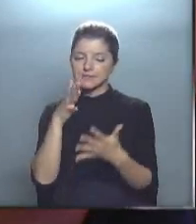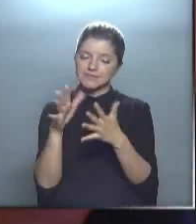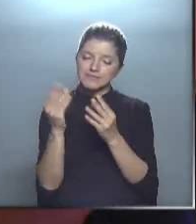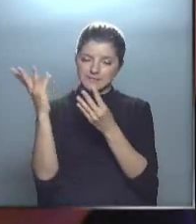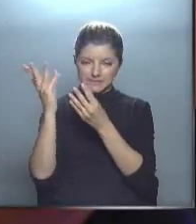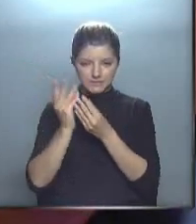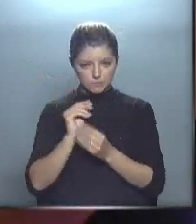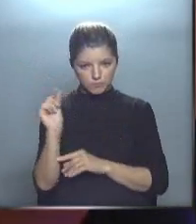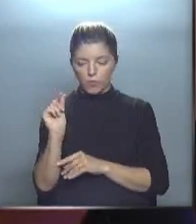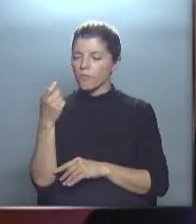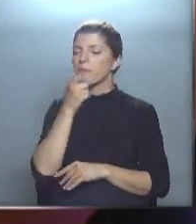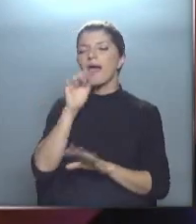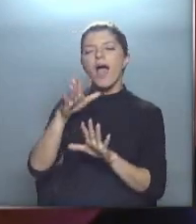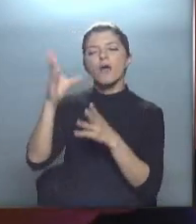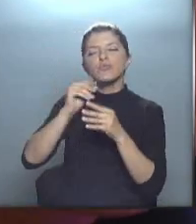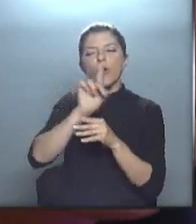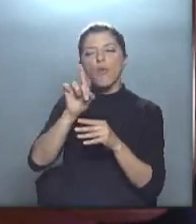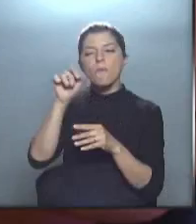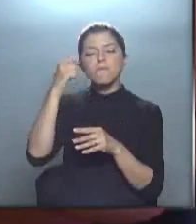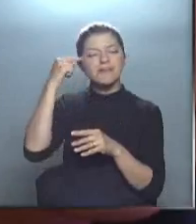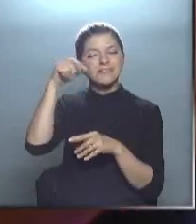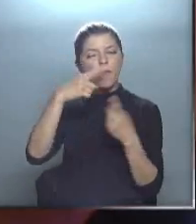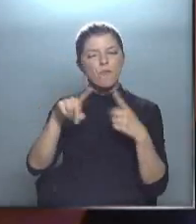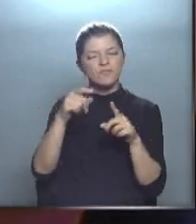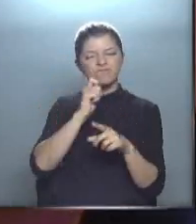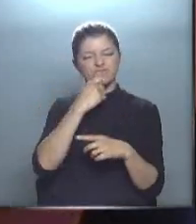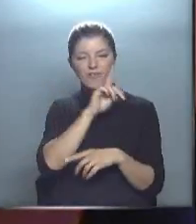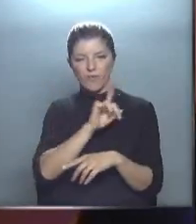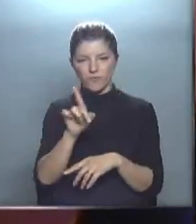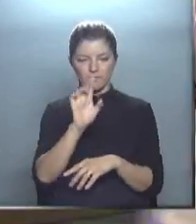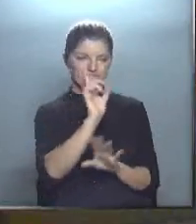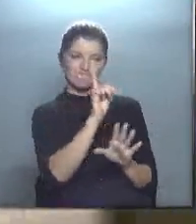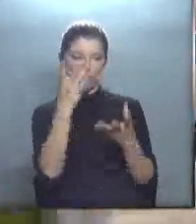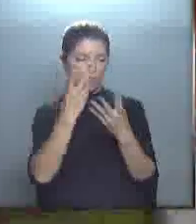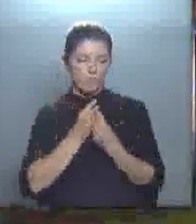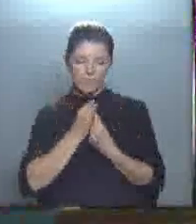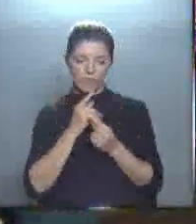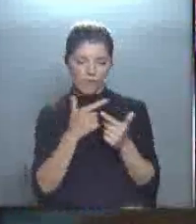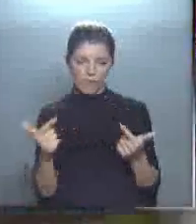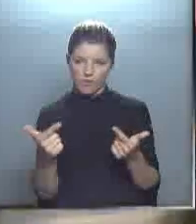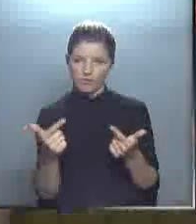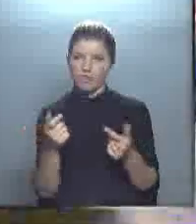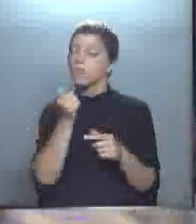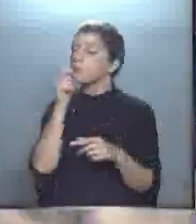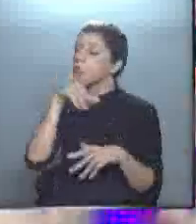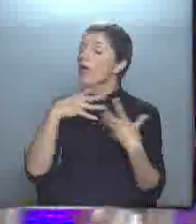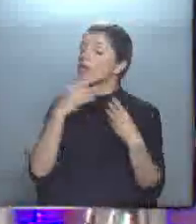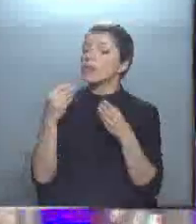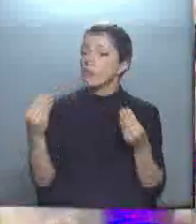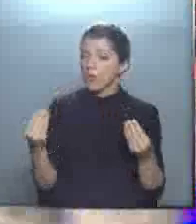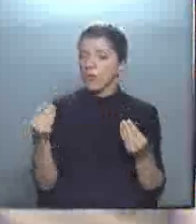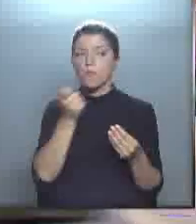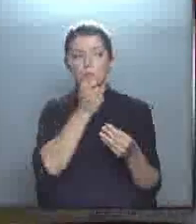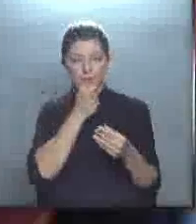¿No te ayudan o no le gusta que vos seas músico? No me ayudan directamente. Okay. ¿Y qué tipo de ayuda necesita? Y digamos, me hace